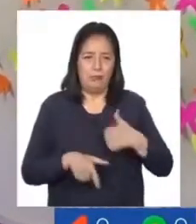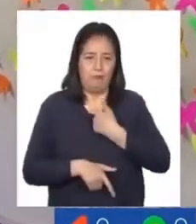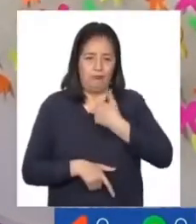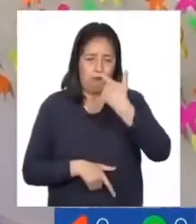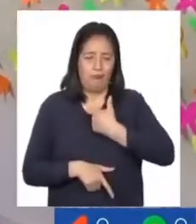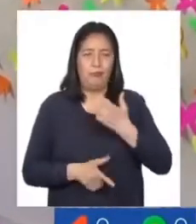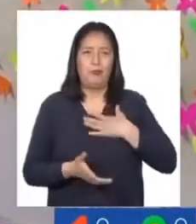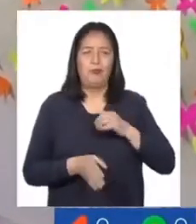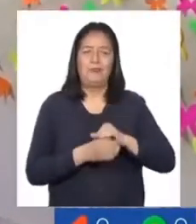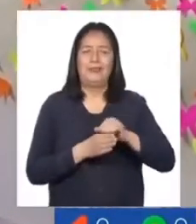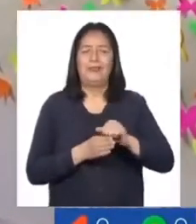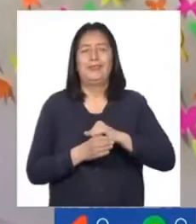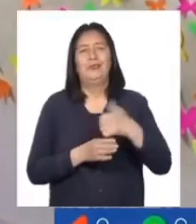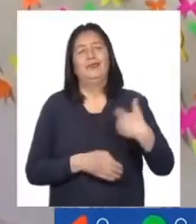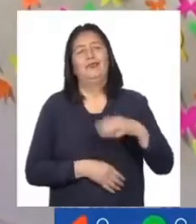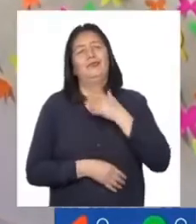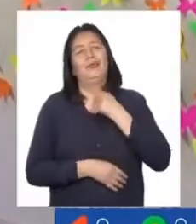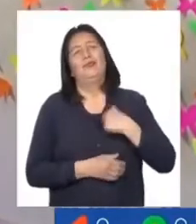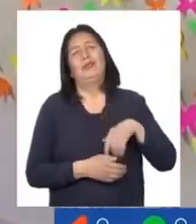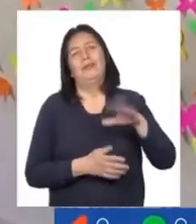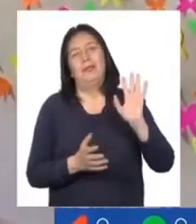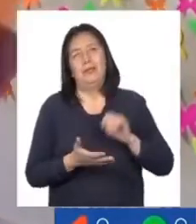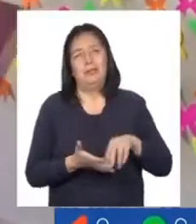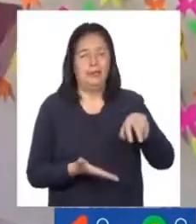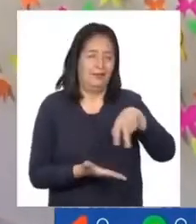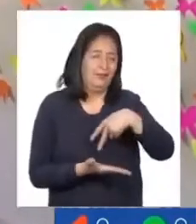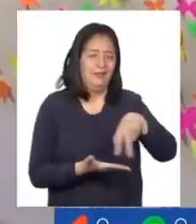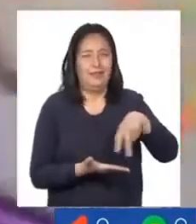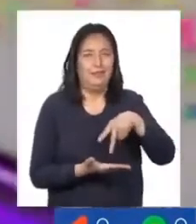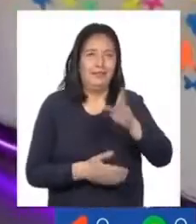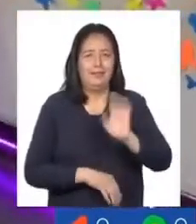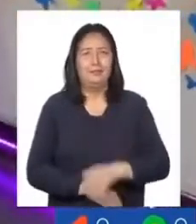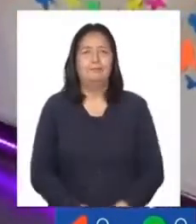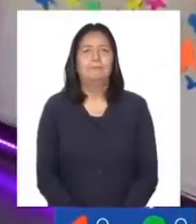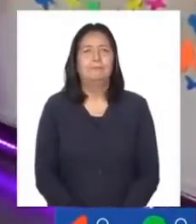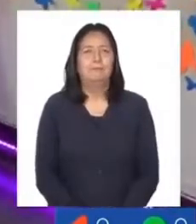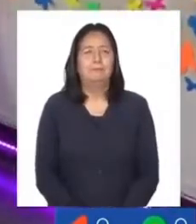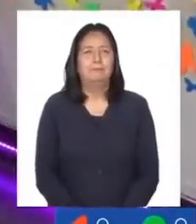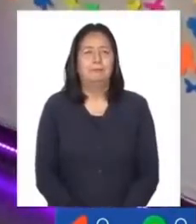personal practico lo que más me gusta, que es la danza contemporánea.